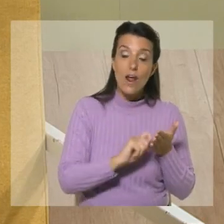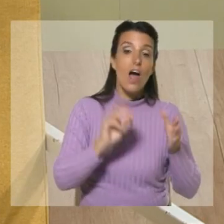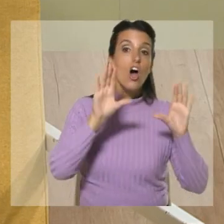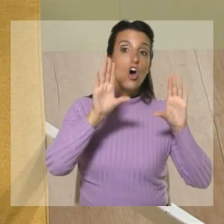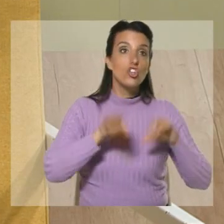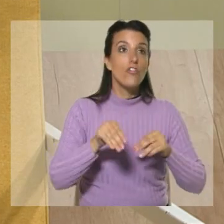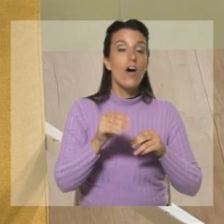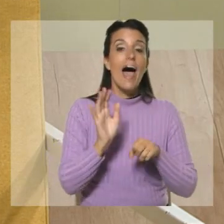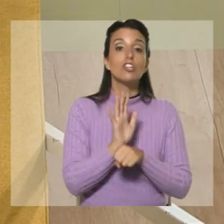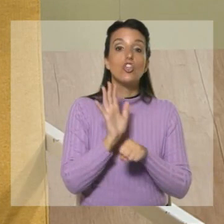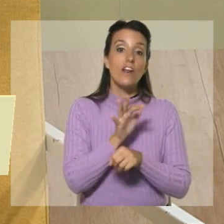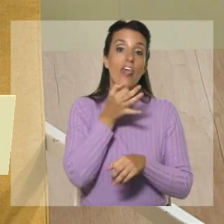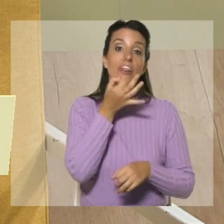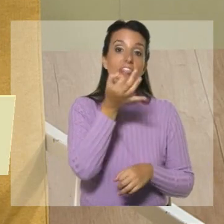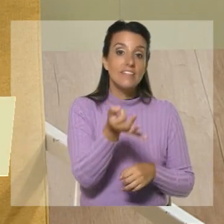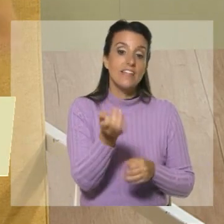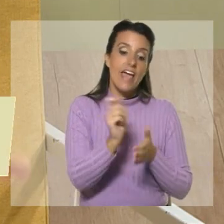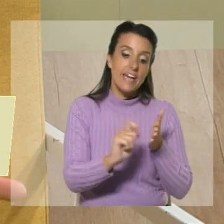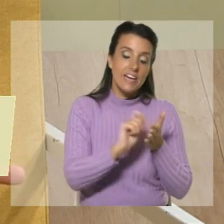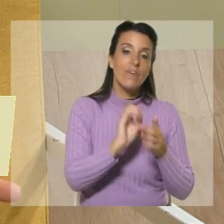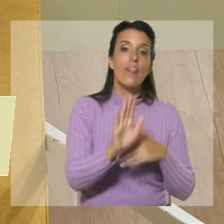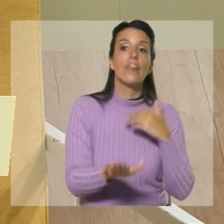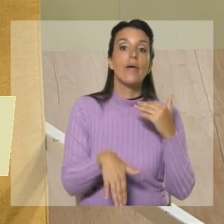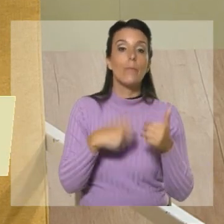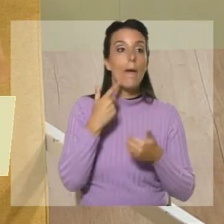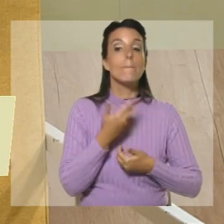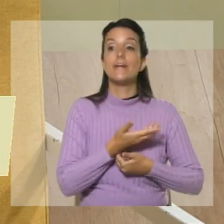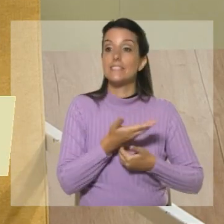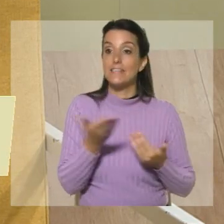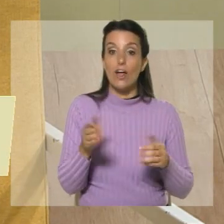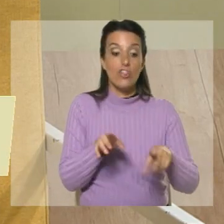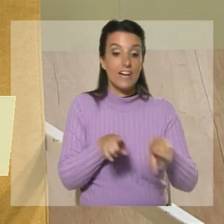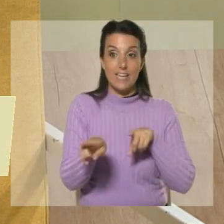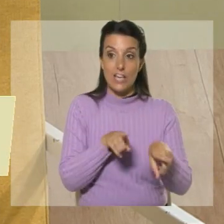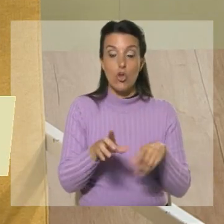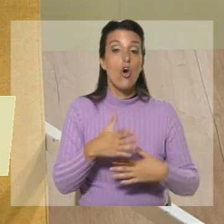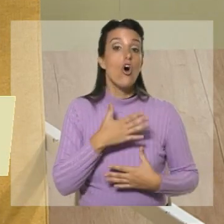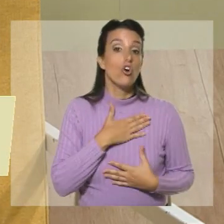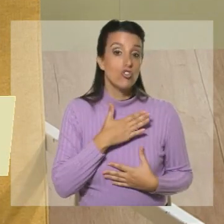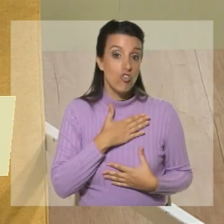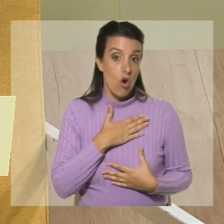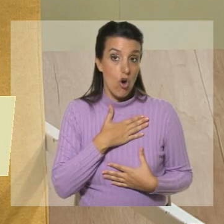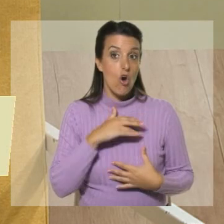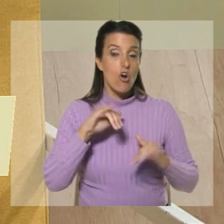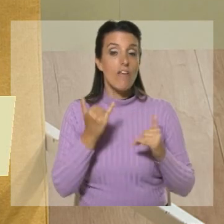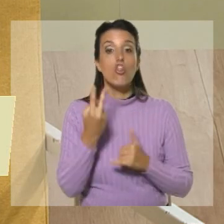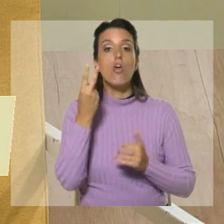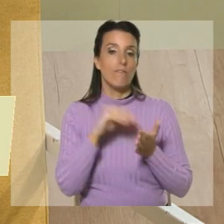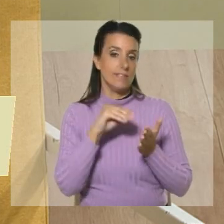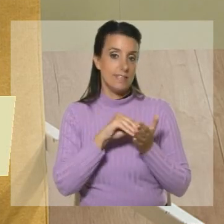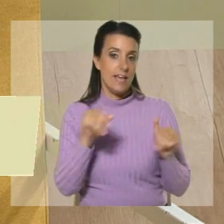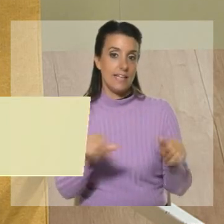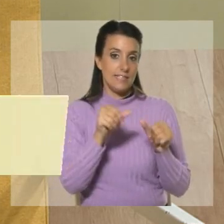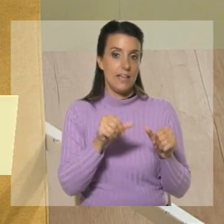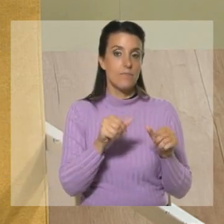los actores dicen, lo que se escribe para después ser representado y dirigido. En mi caso lo vengo haciendo ya en dos oportunidades, en Terrorismo y